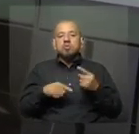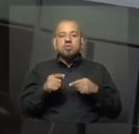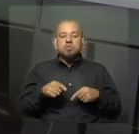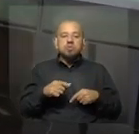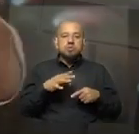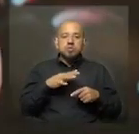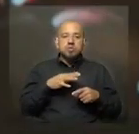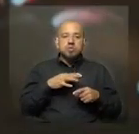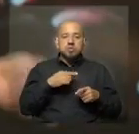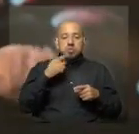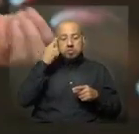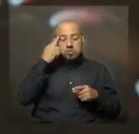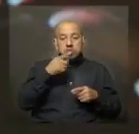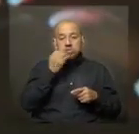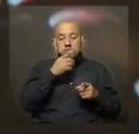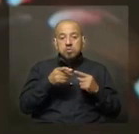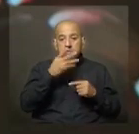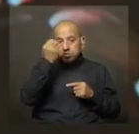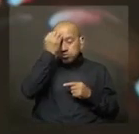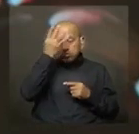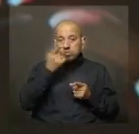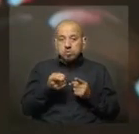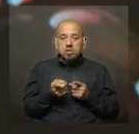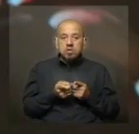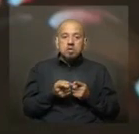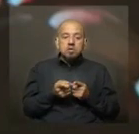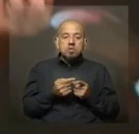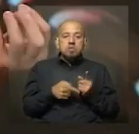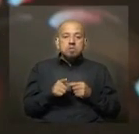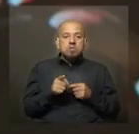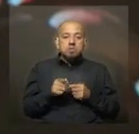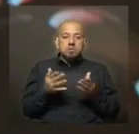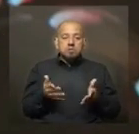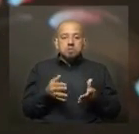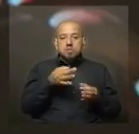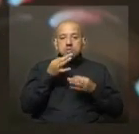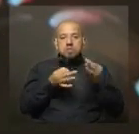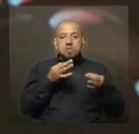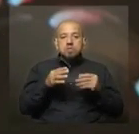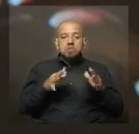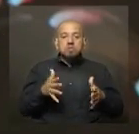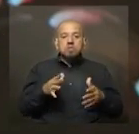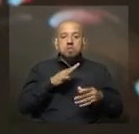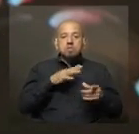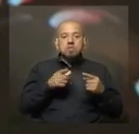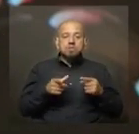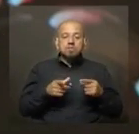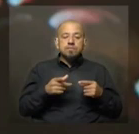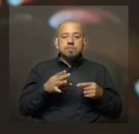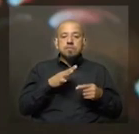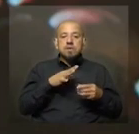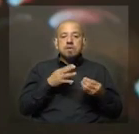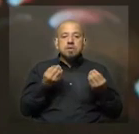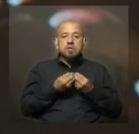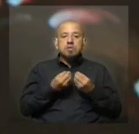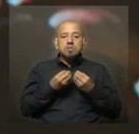nos parecía que estaba bueno este concepto porque de una manera, digamos, amigable, sin salir a explicar, te digo, por la positiva, qué es lo que está abundante, ¿no? Claro. Qué